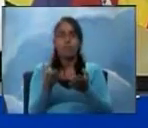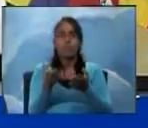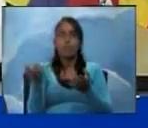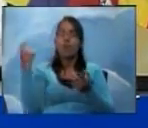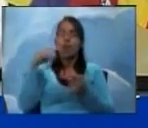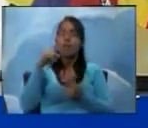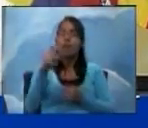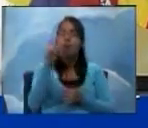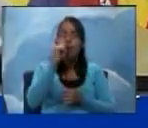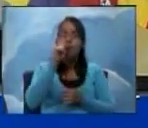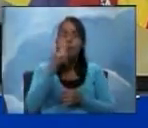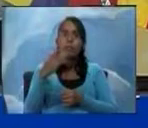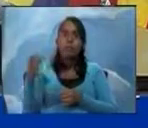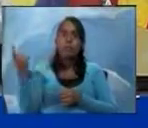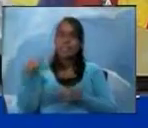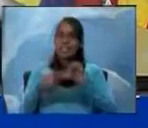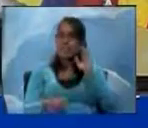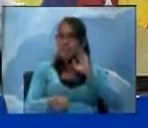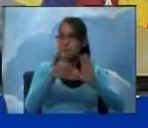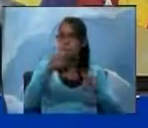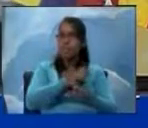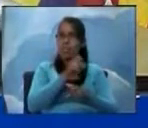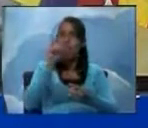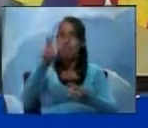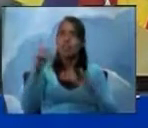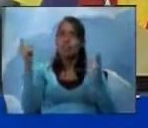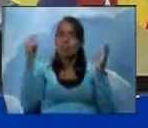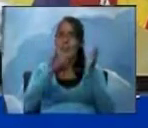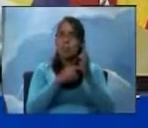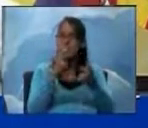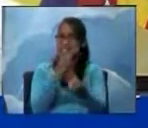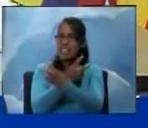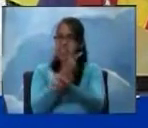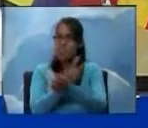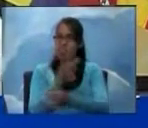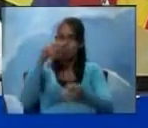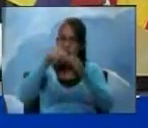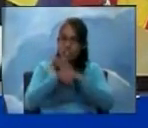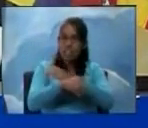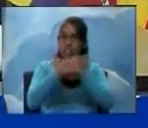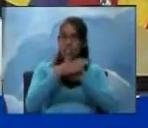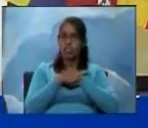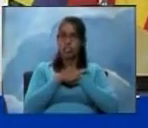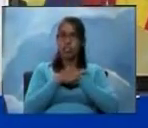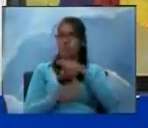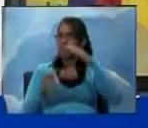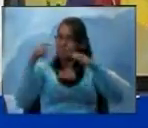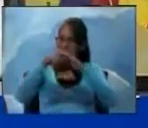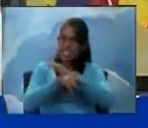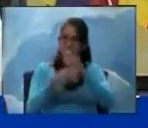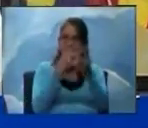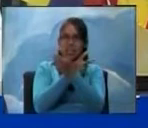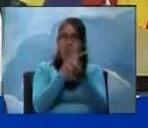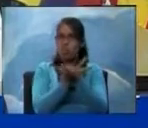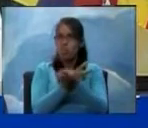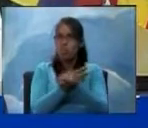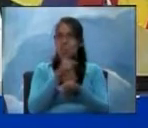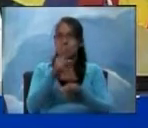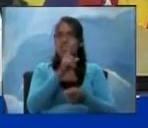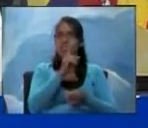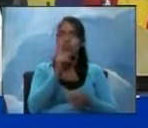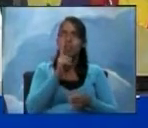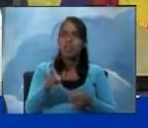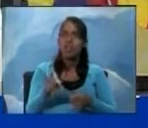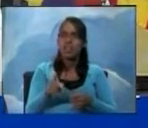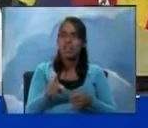un hombre que tenía más de 2,000 demonios metidos adentro. A ese hombre lo